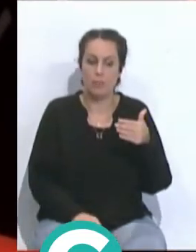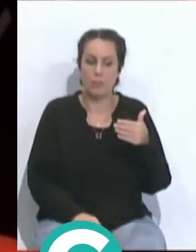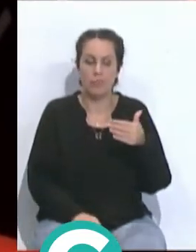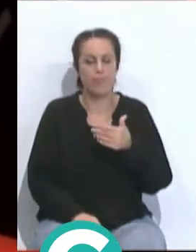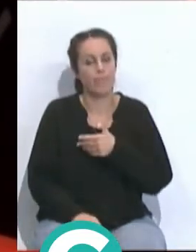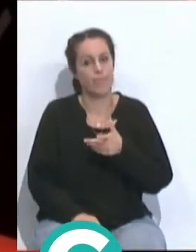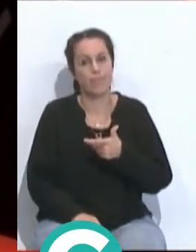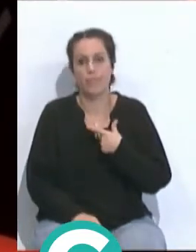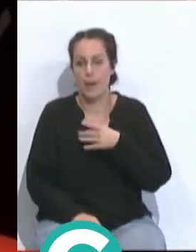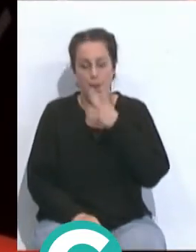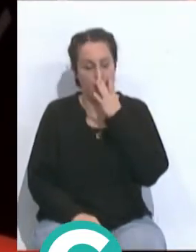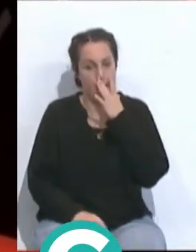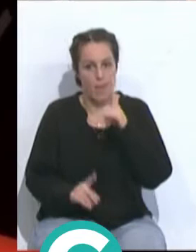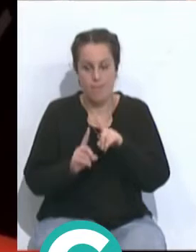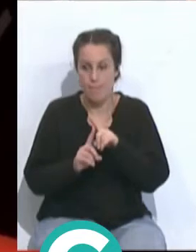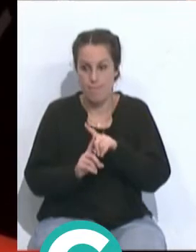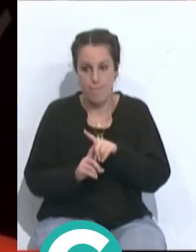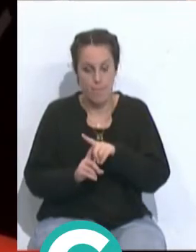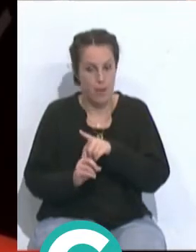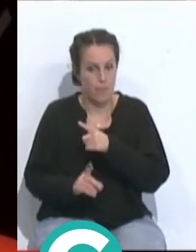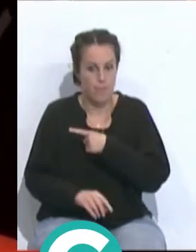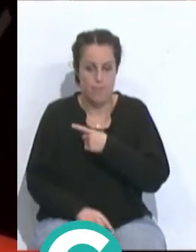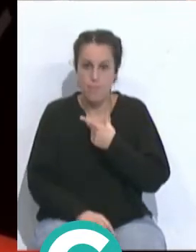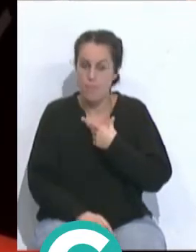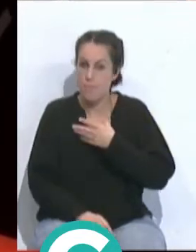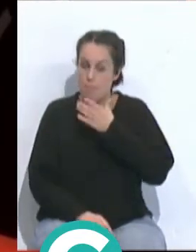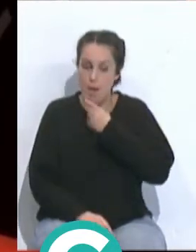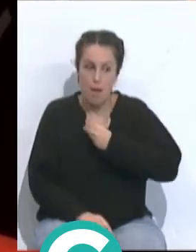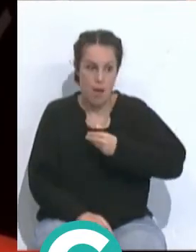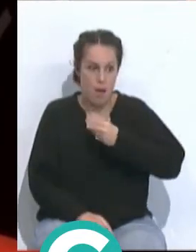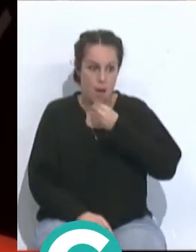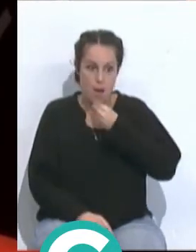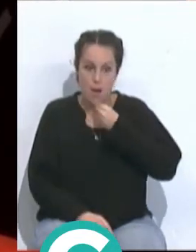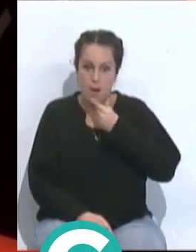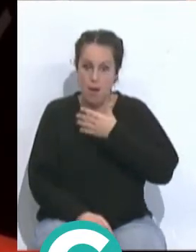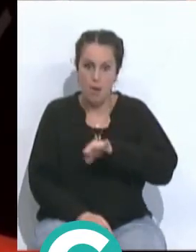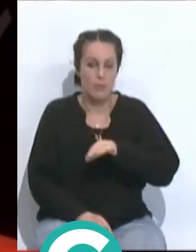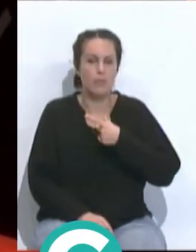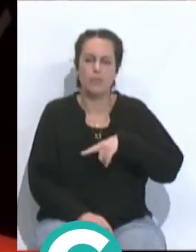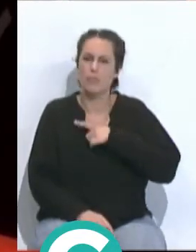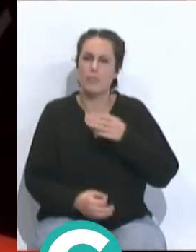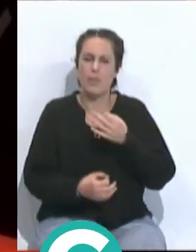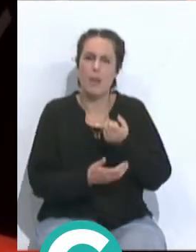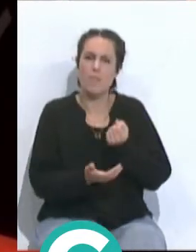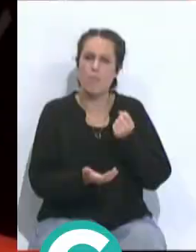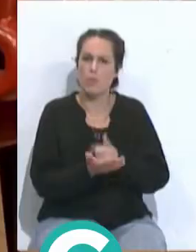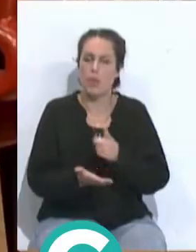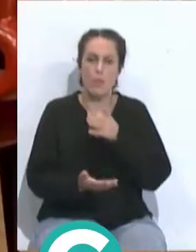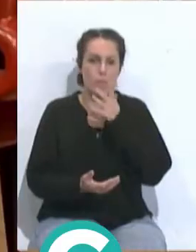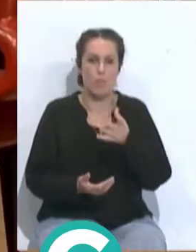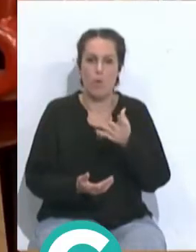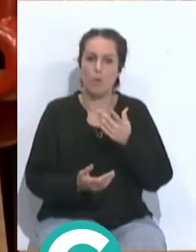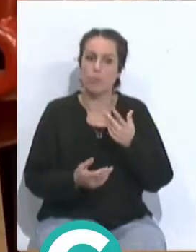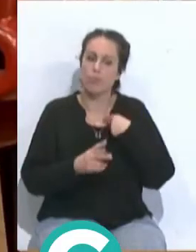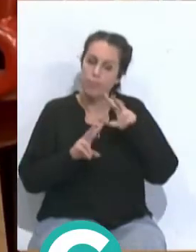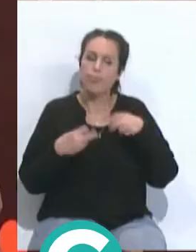valorado el carnaval. Entonces, pienso que nosotros mismos también tenemos que apostar un poco por revalorizarlo,